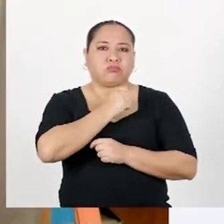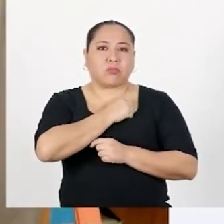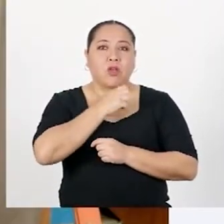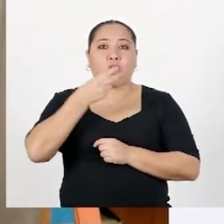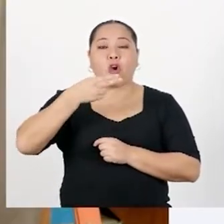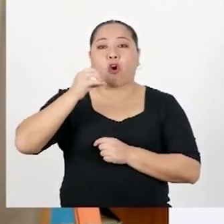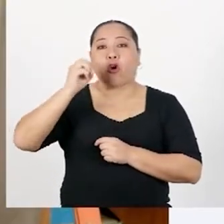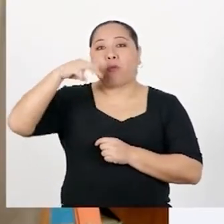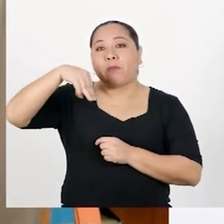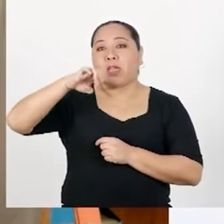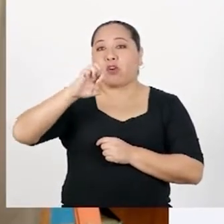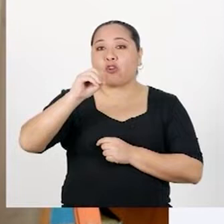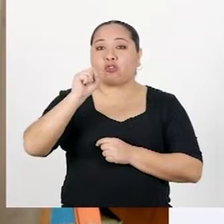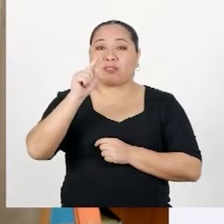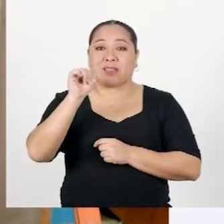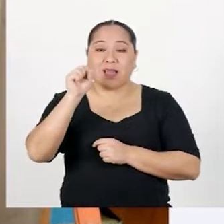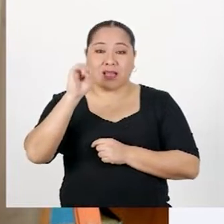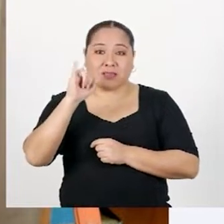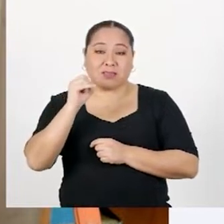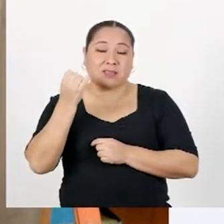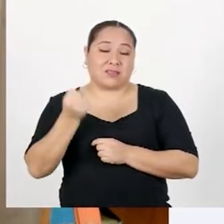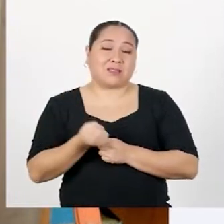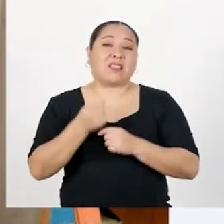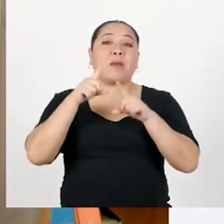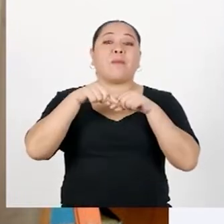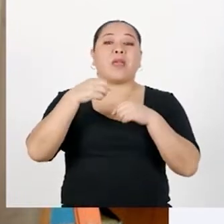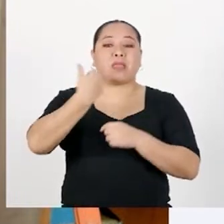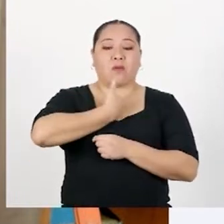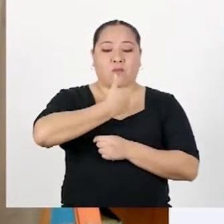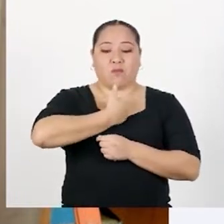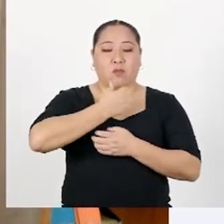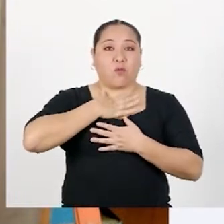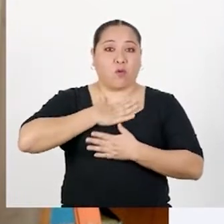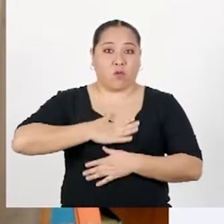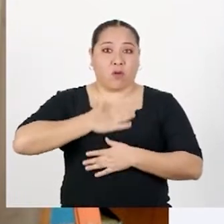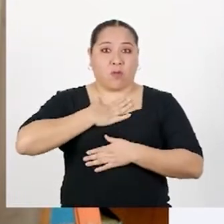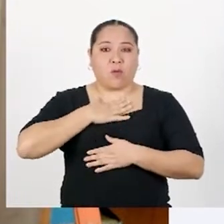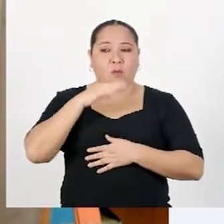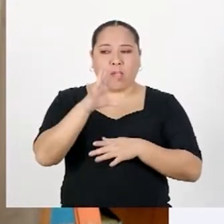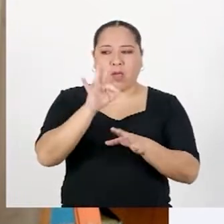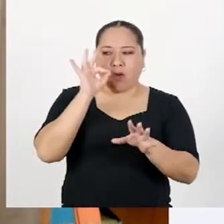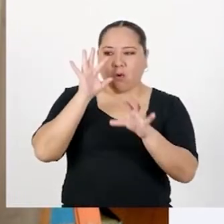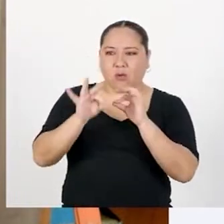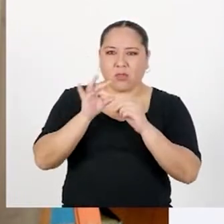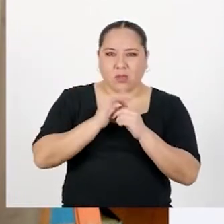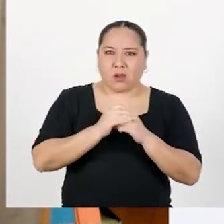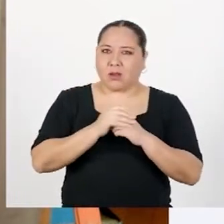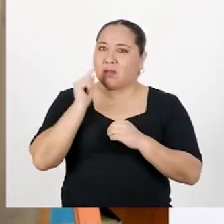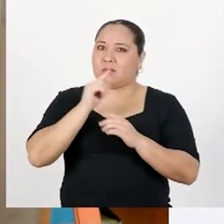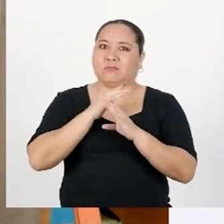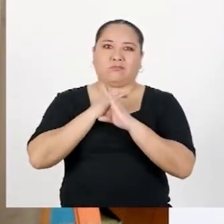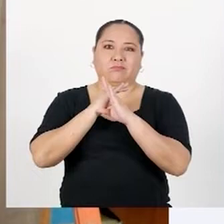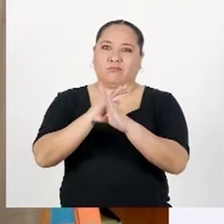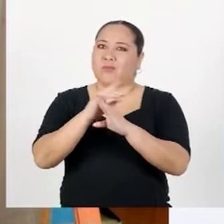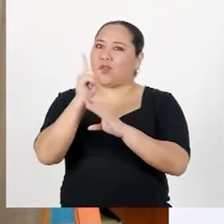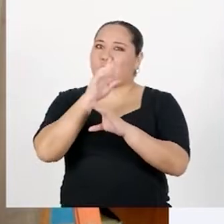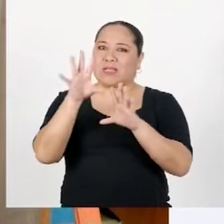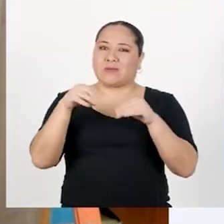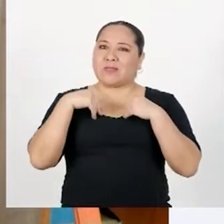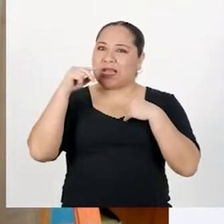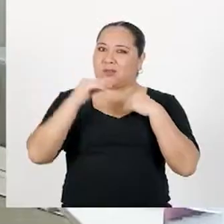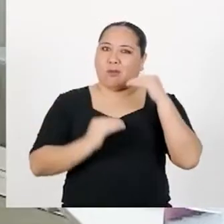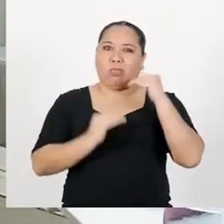La homeostasis depende de la capacidad de tu organismo para detectar y oponerse a